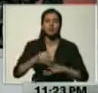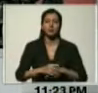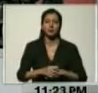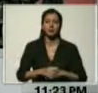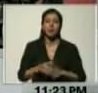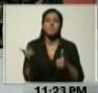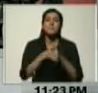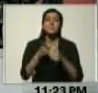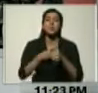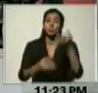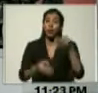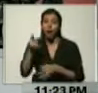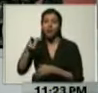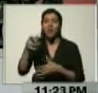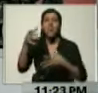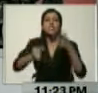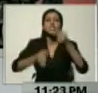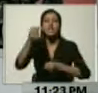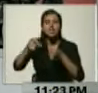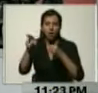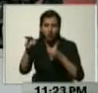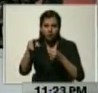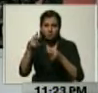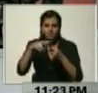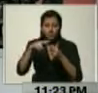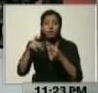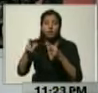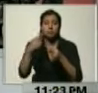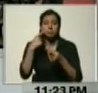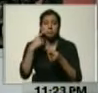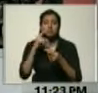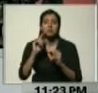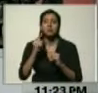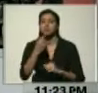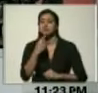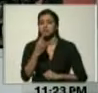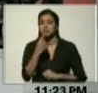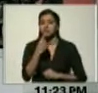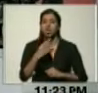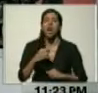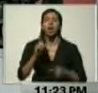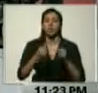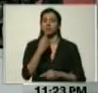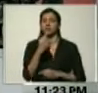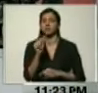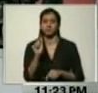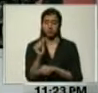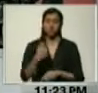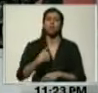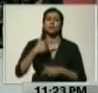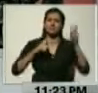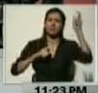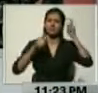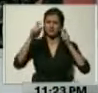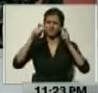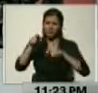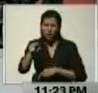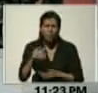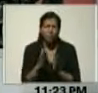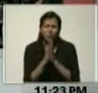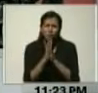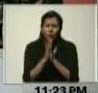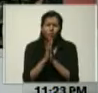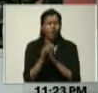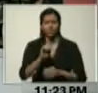en Lechería, Capriles empezó su discurso diciendo: yo sé que muchos aquí dicen que yo soy chavista. ¡Tú chavista! ¡Oh, Dios nos